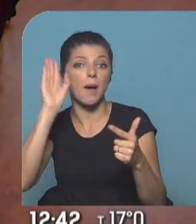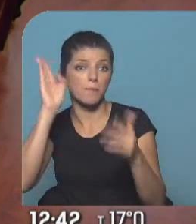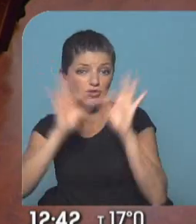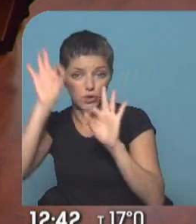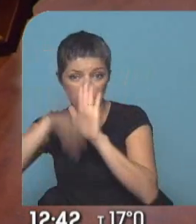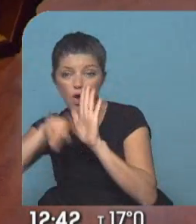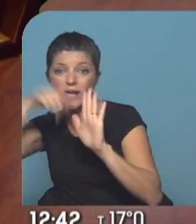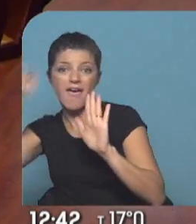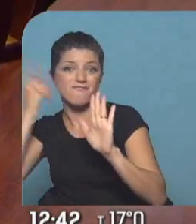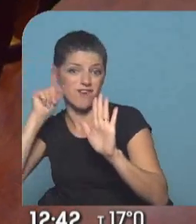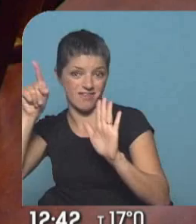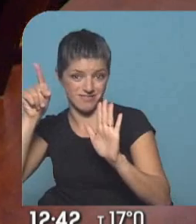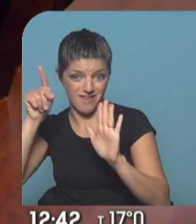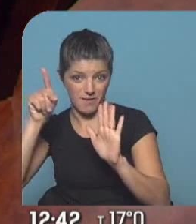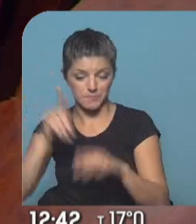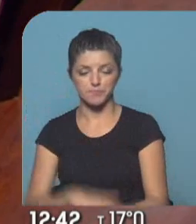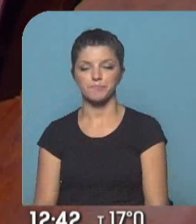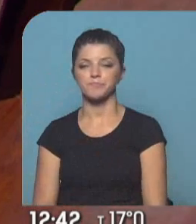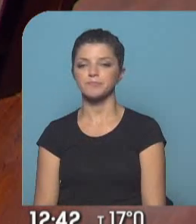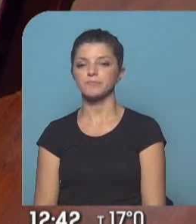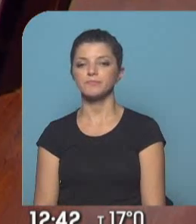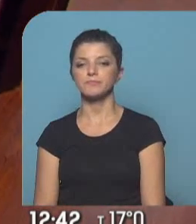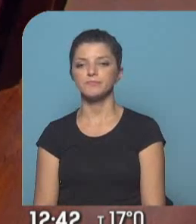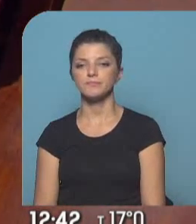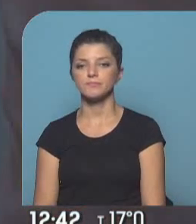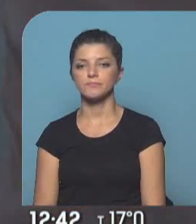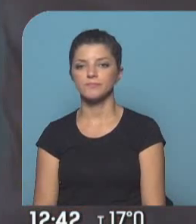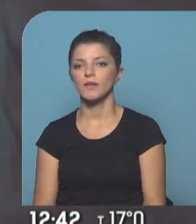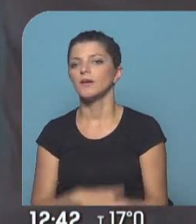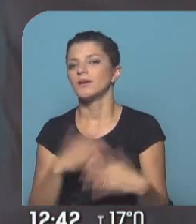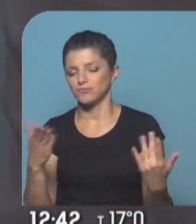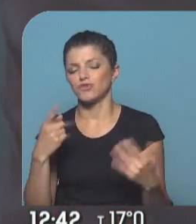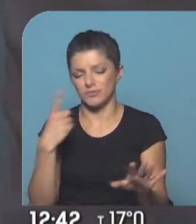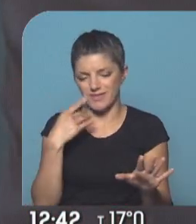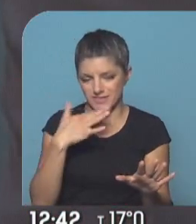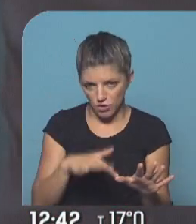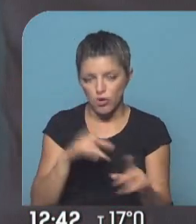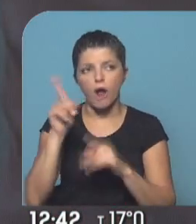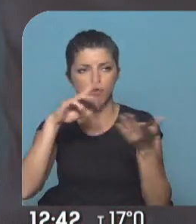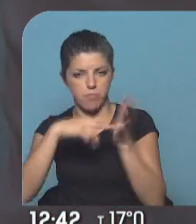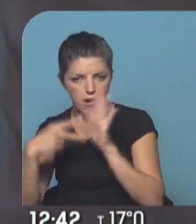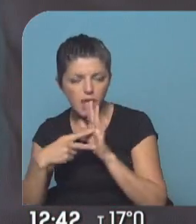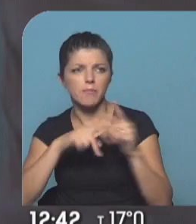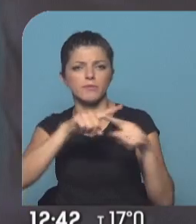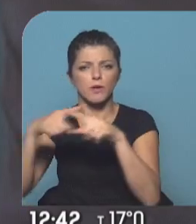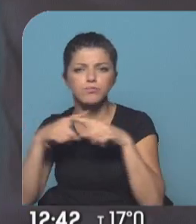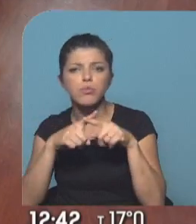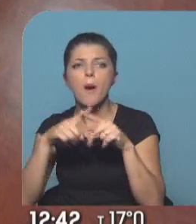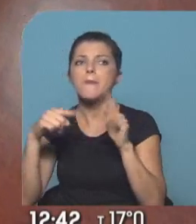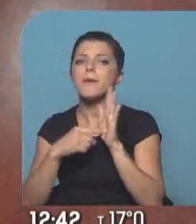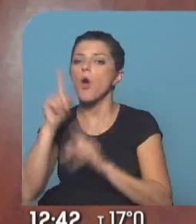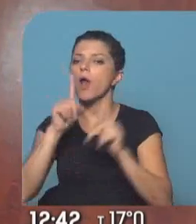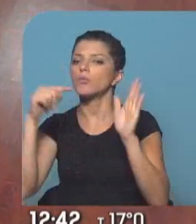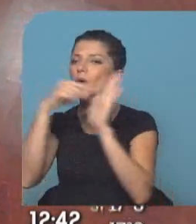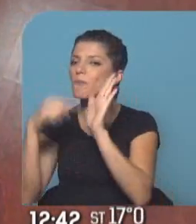aliado. Es decir, desde este punto de vista me parece que hay obviamente nudos, hay problemas, hay cuestiones que se discuten, pero hay una serie de consensos que no están en